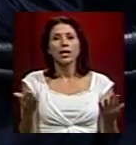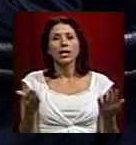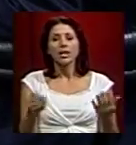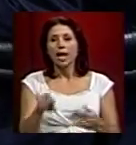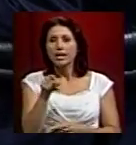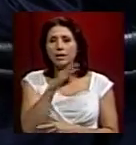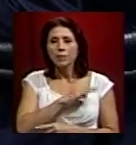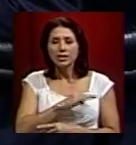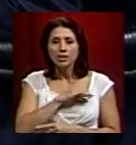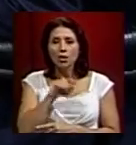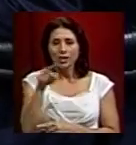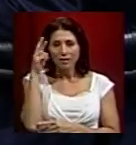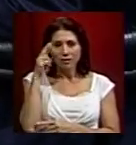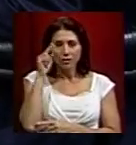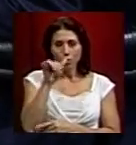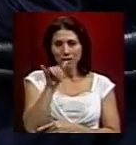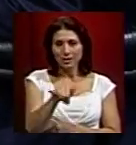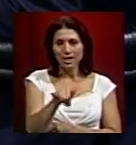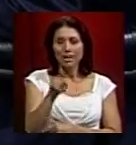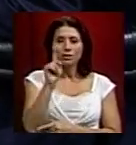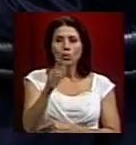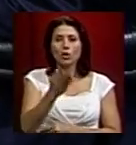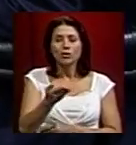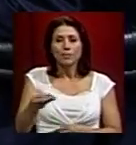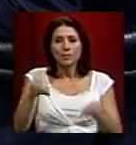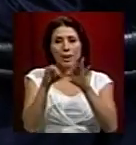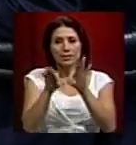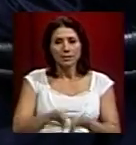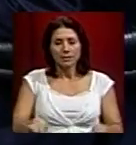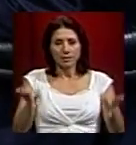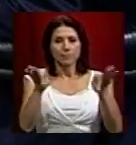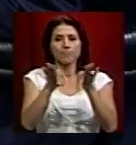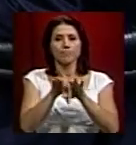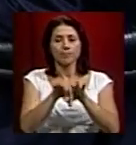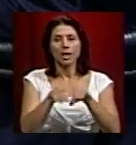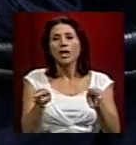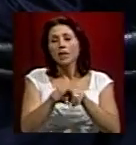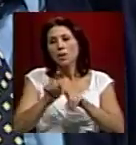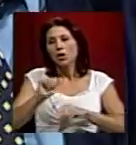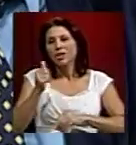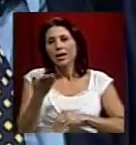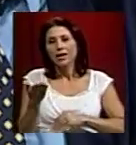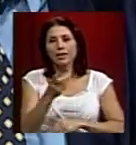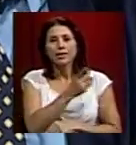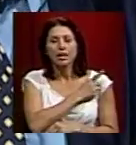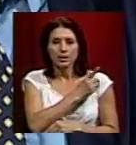esa misión, esa razón de ser es uno de los elementos tal vez más importantes y otra es dirección.